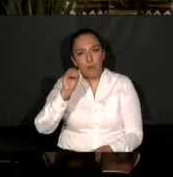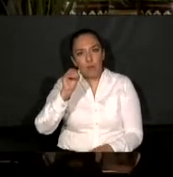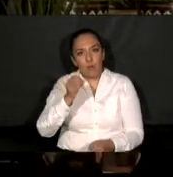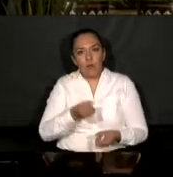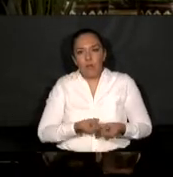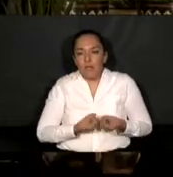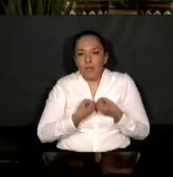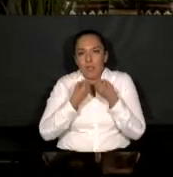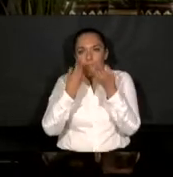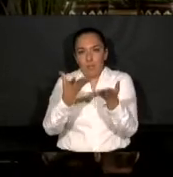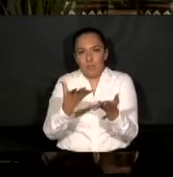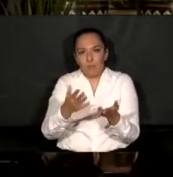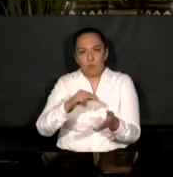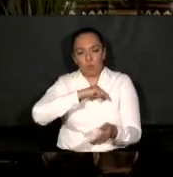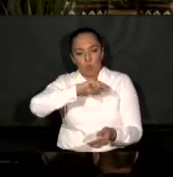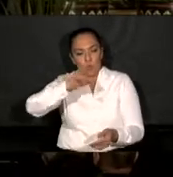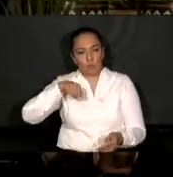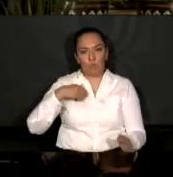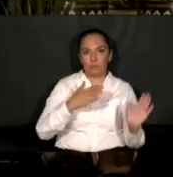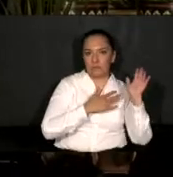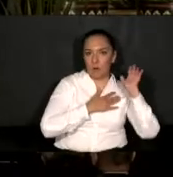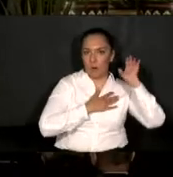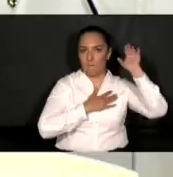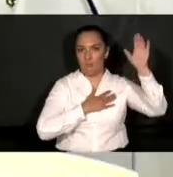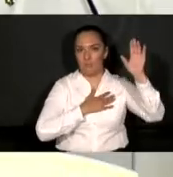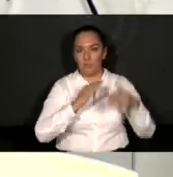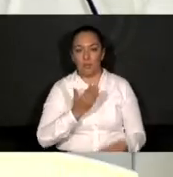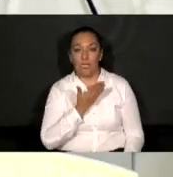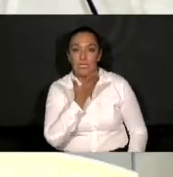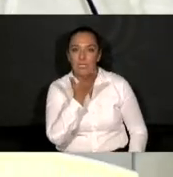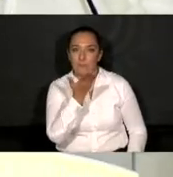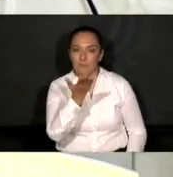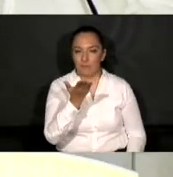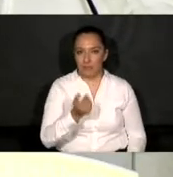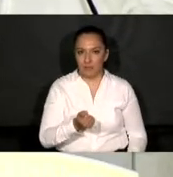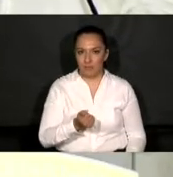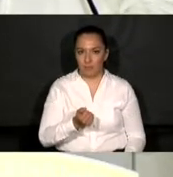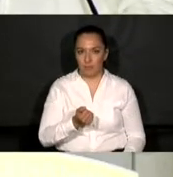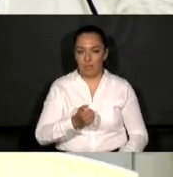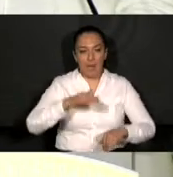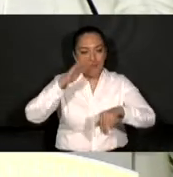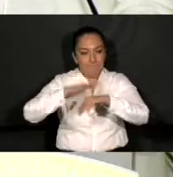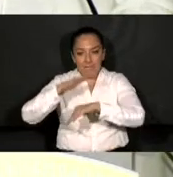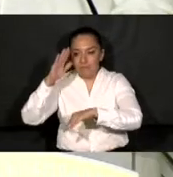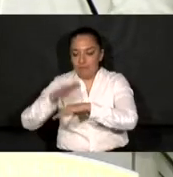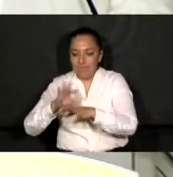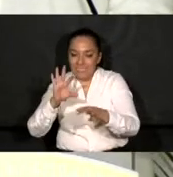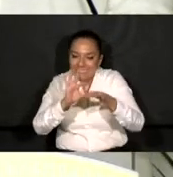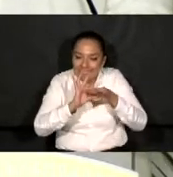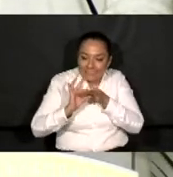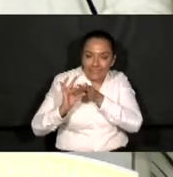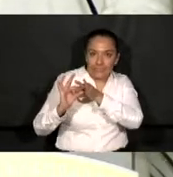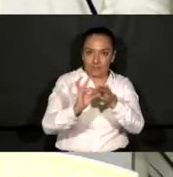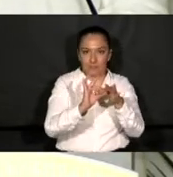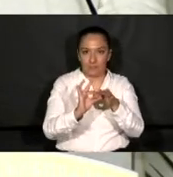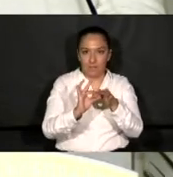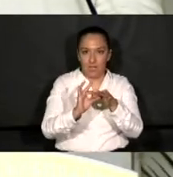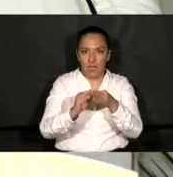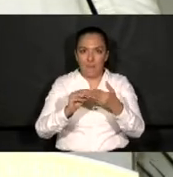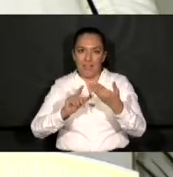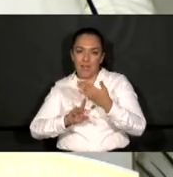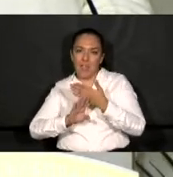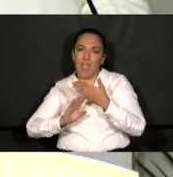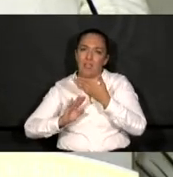reciba nuestro compromiso y nuestra petición para sumar esfuerzos y enfrentar la causa que nos une